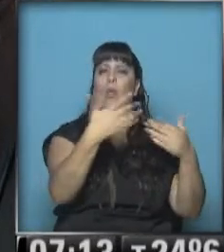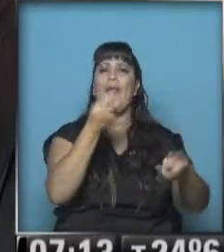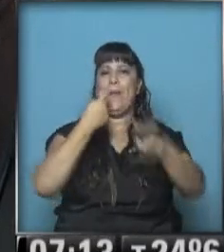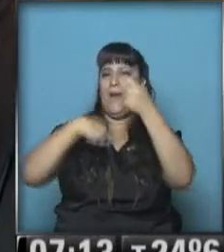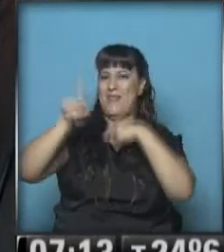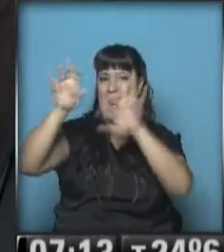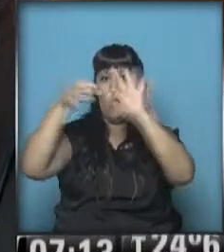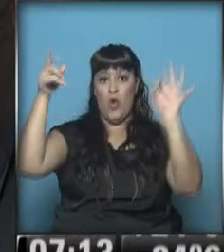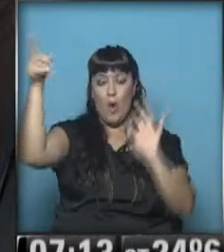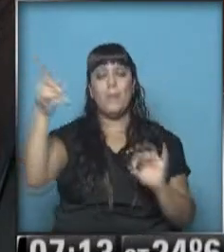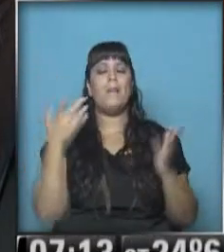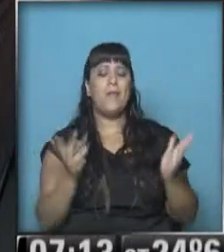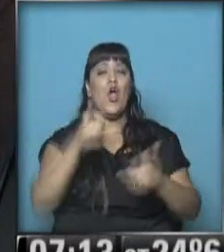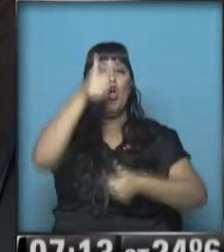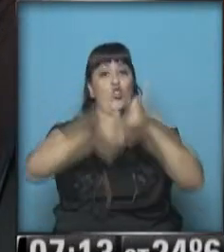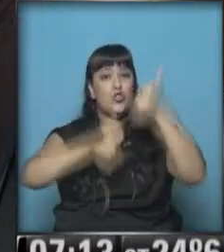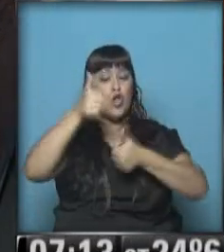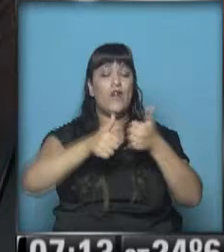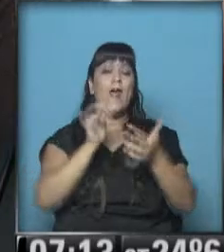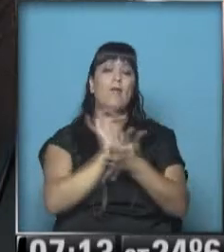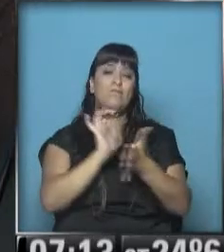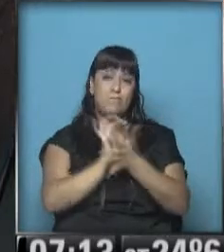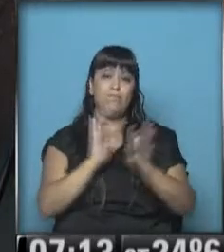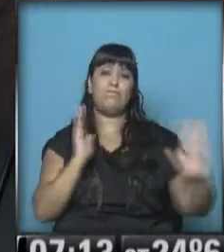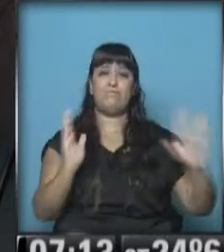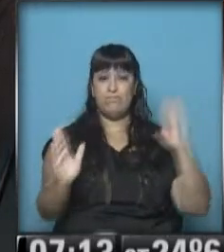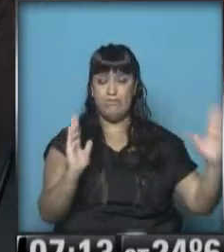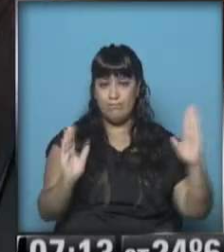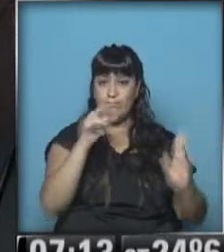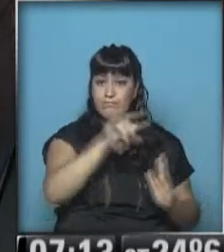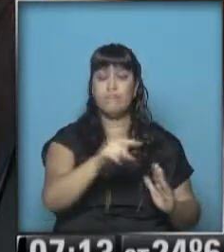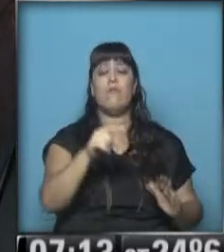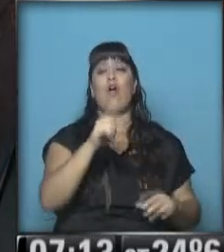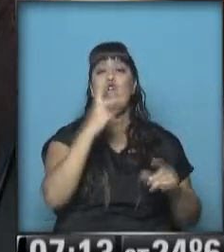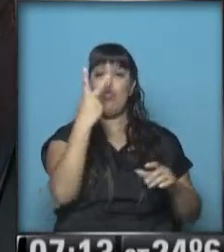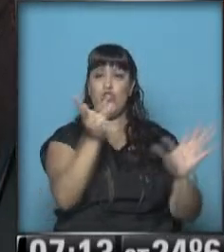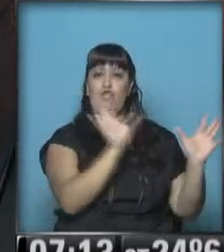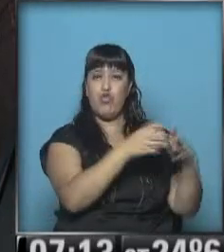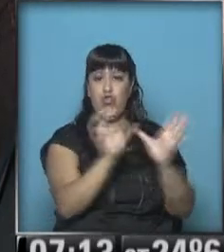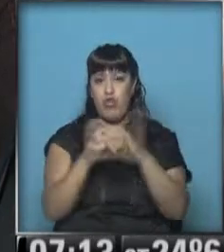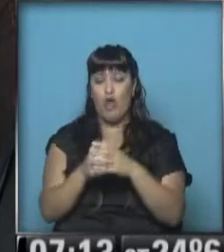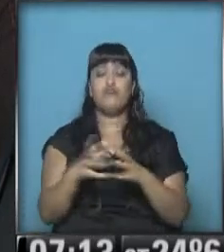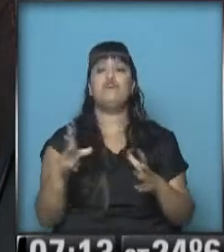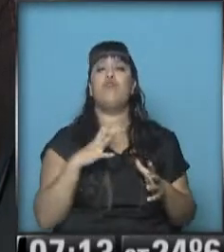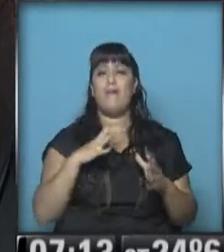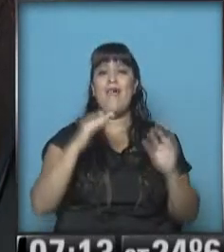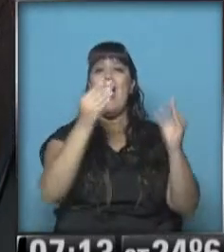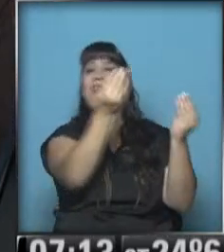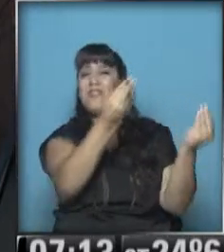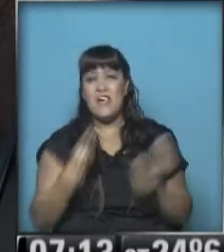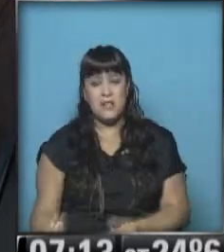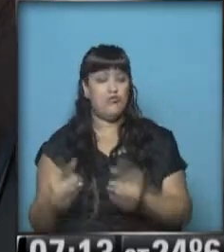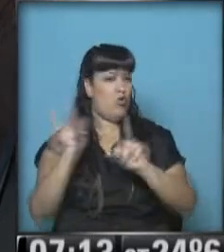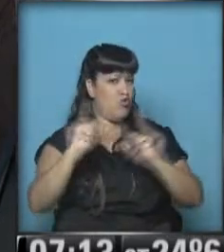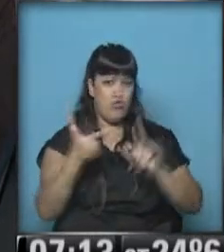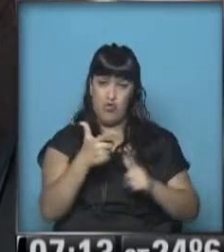Bueno, habrá un torneo, si se quiere, de transición con dos zonas bien definidas. Todavía no va a haber descensos en esa